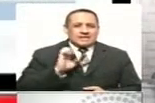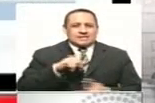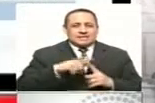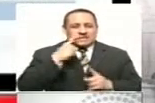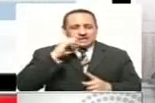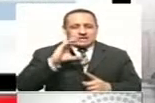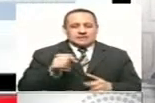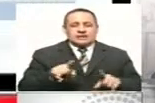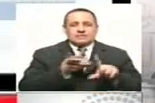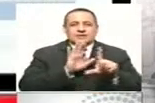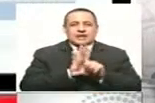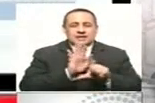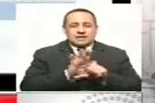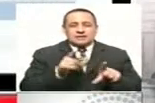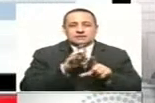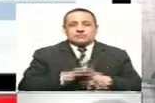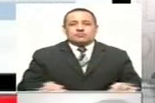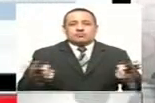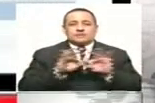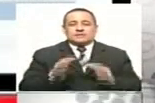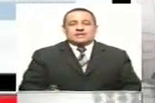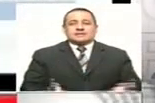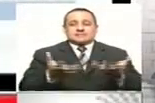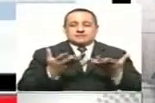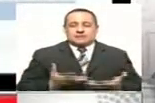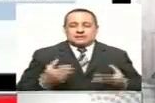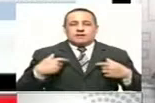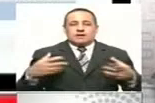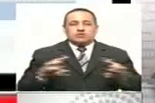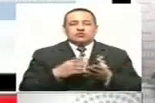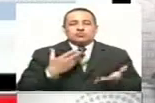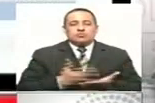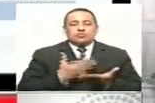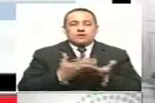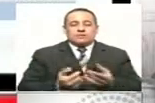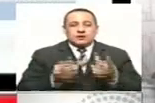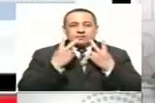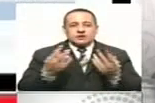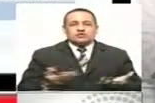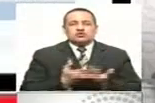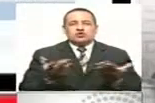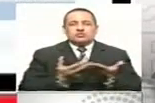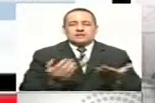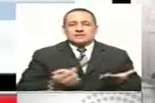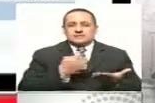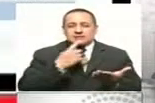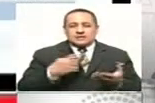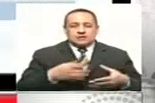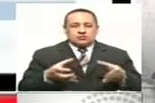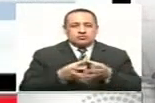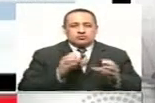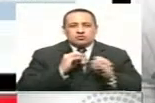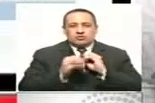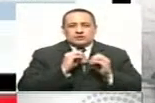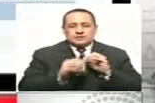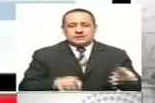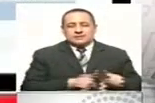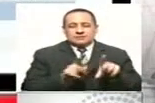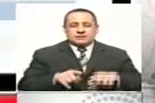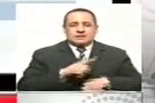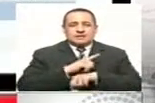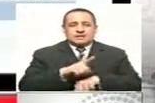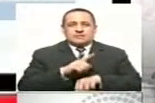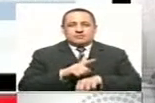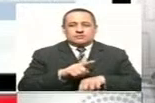Es muy importante recibirlas para que nosotros podamos detectar dónde está el problema y poder corregir inmediatamente,